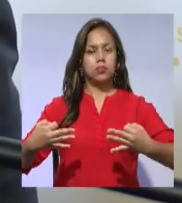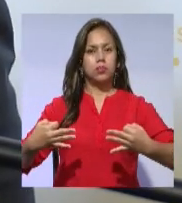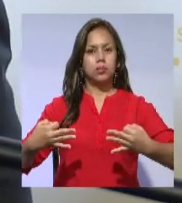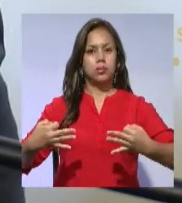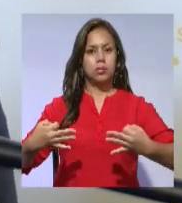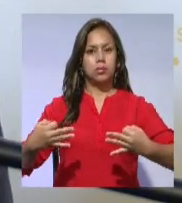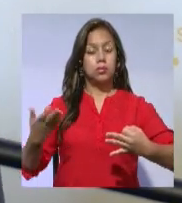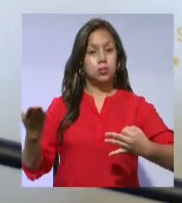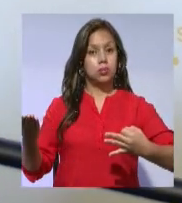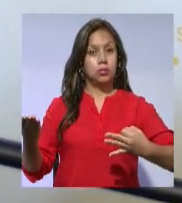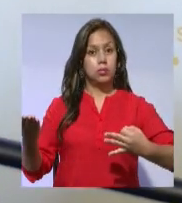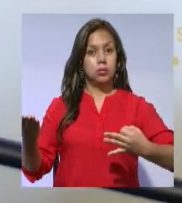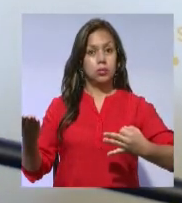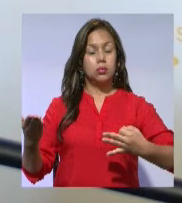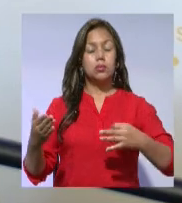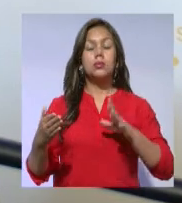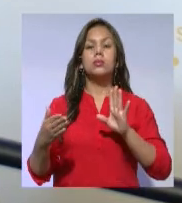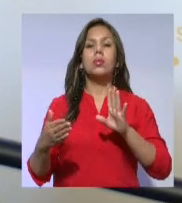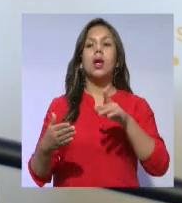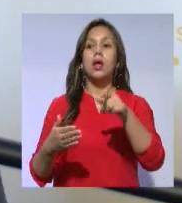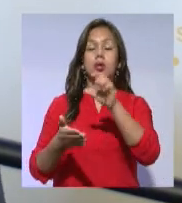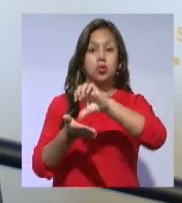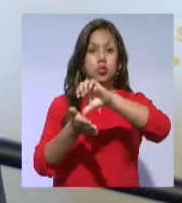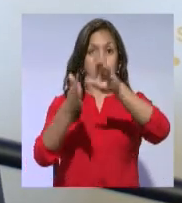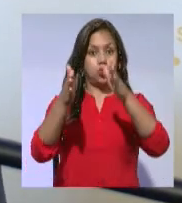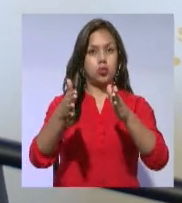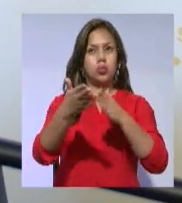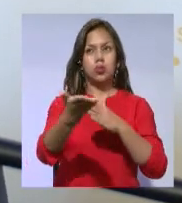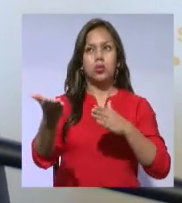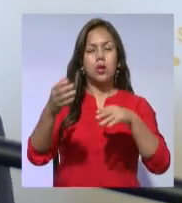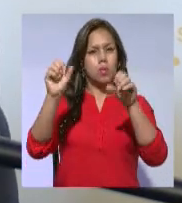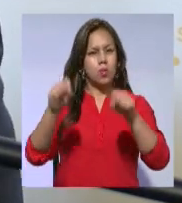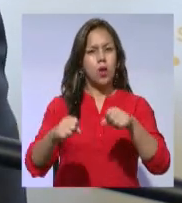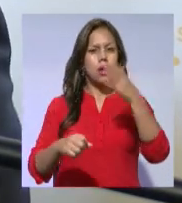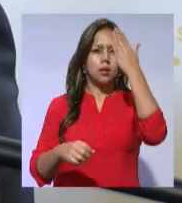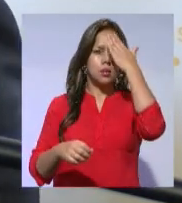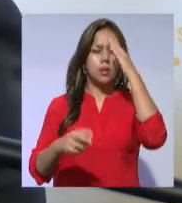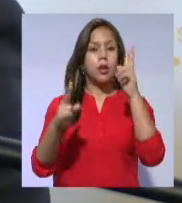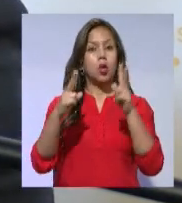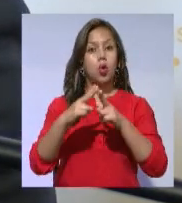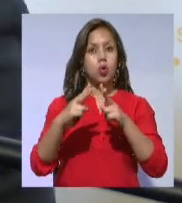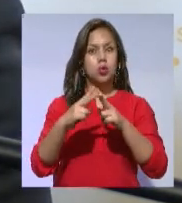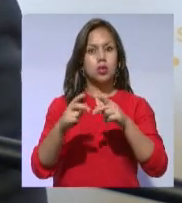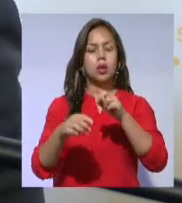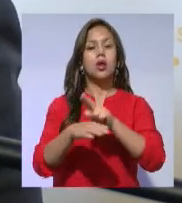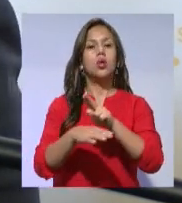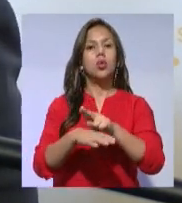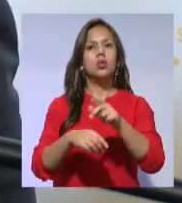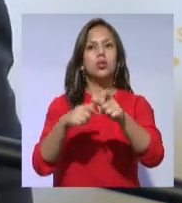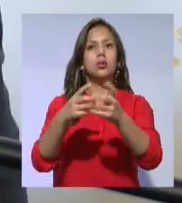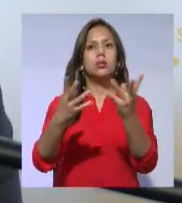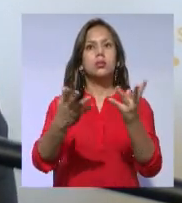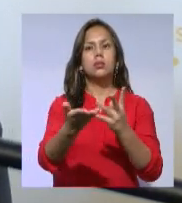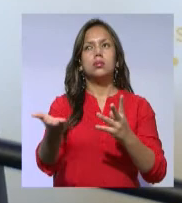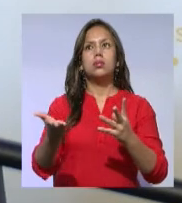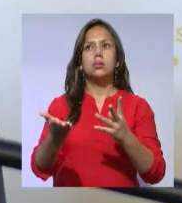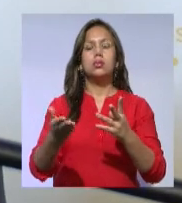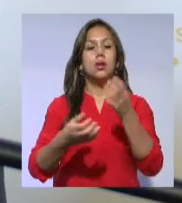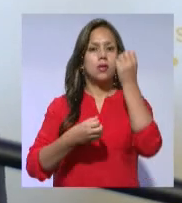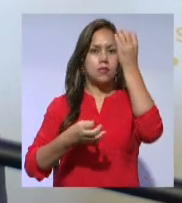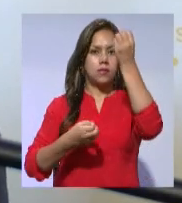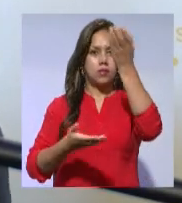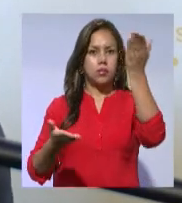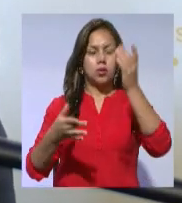es conocer el que los ciudadanos puedan conocer el uso que los asambleístas están dando a la información